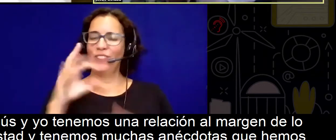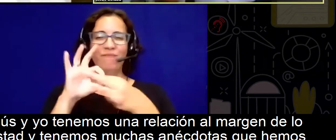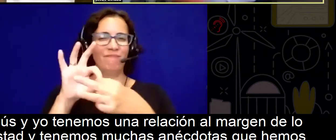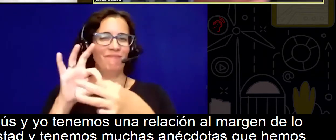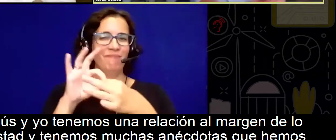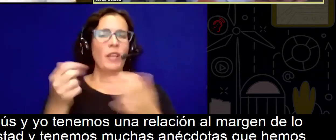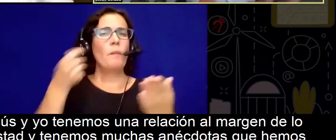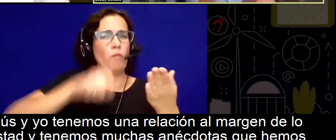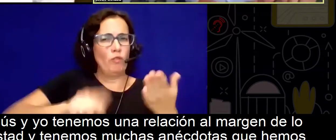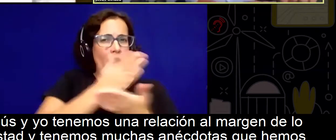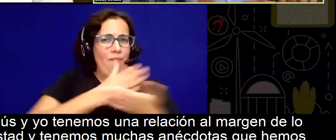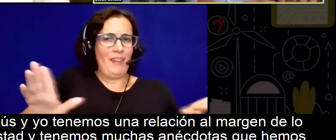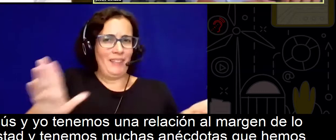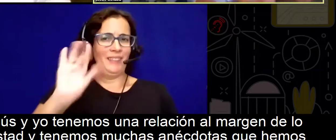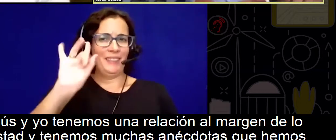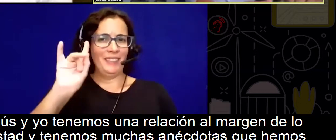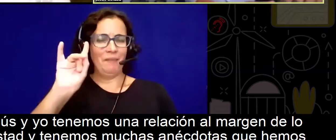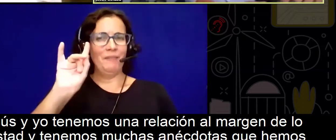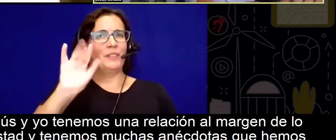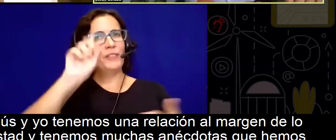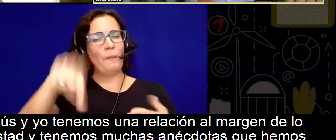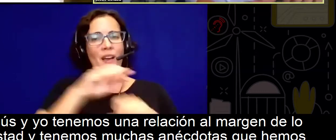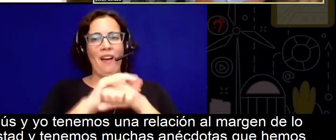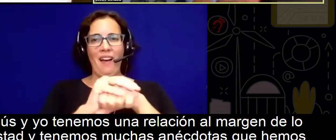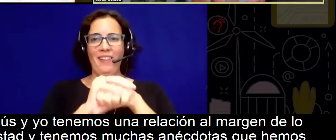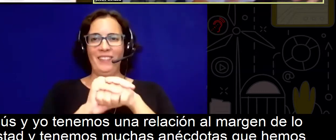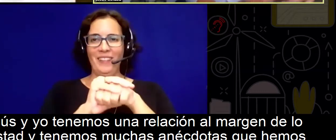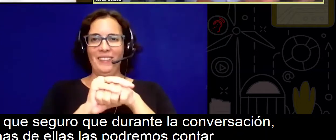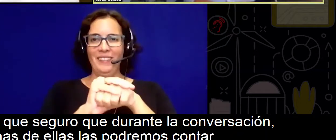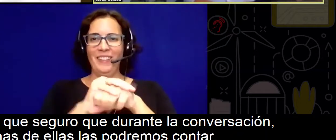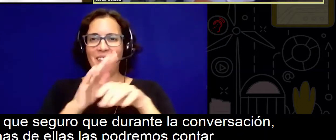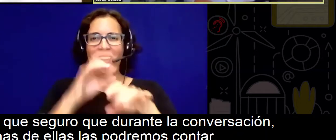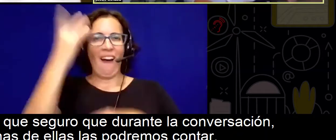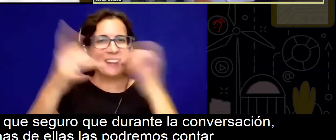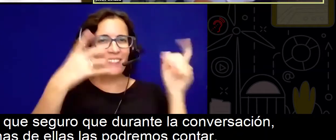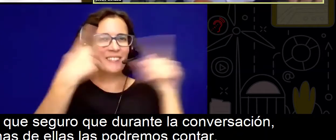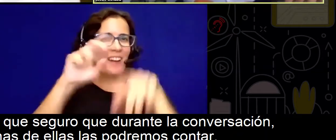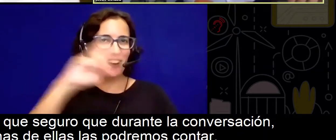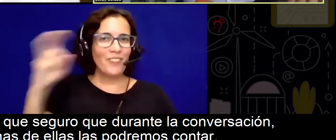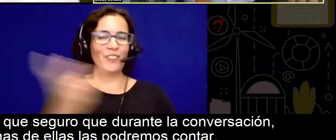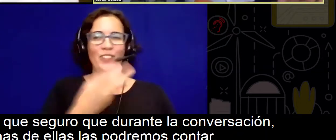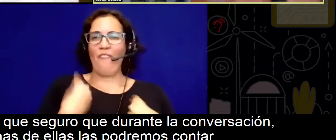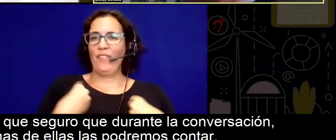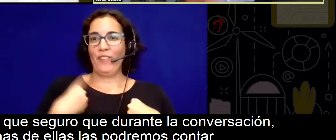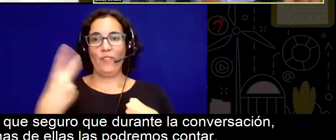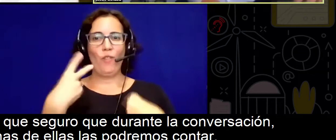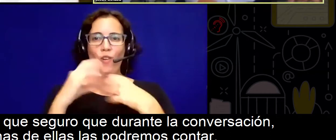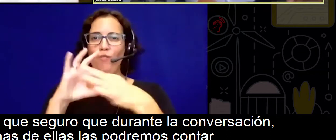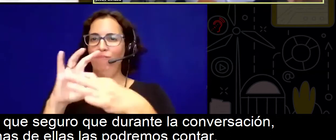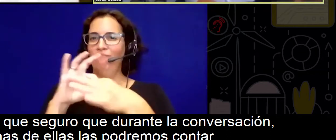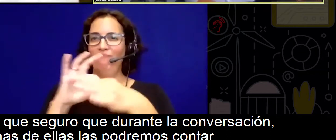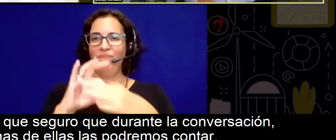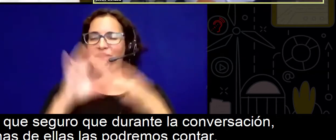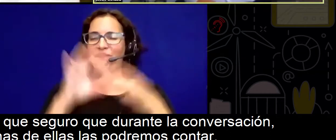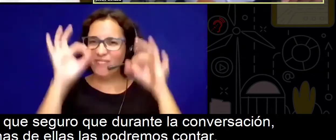lo profesional, de amistad, y tenemos muchas anécdotas que hemos vivido juntos, ¿no? Y que, bueno, pues seguro que durante la conversación,